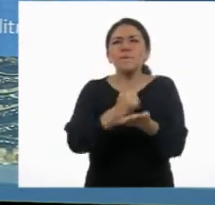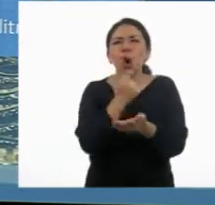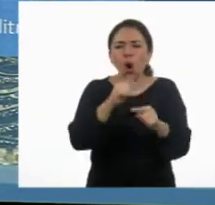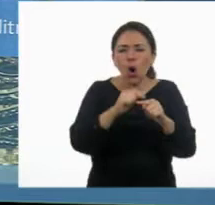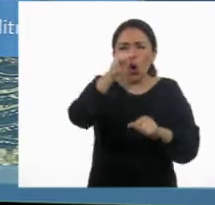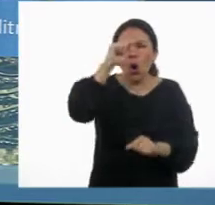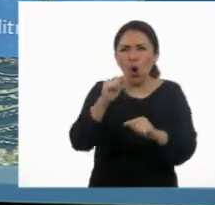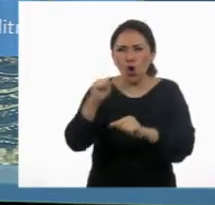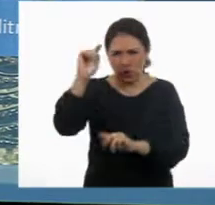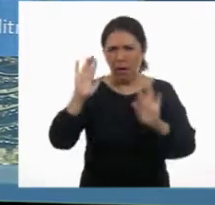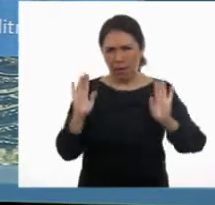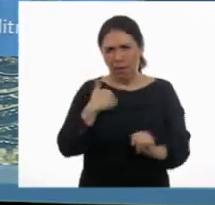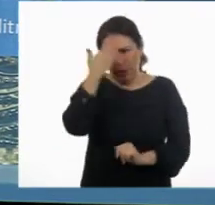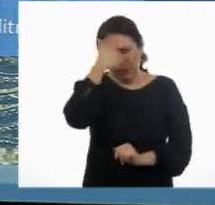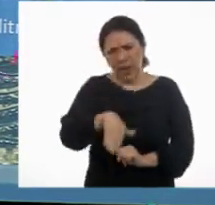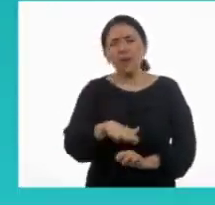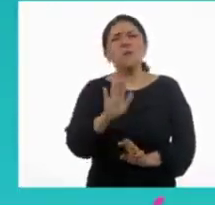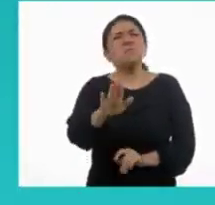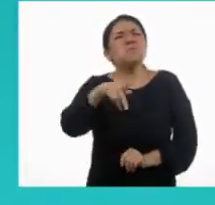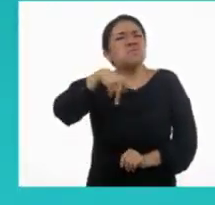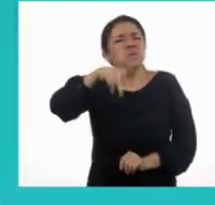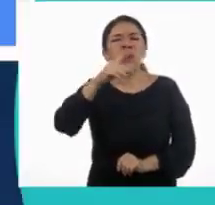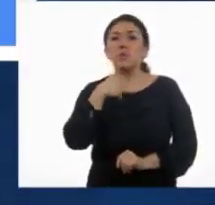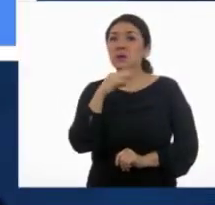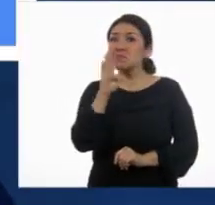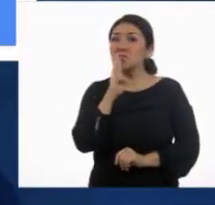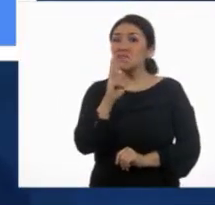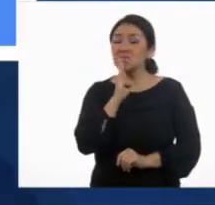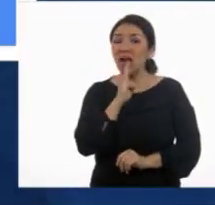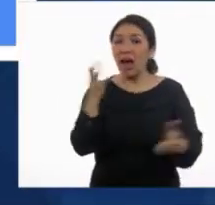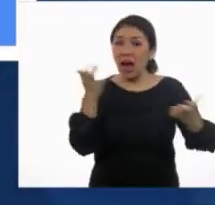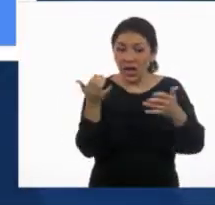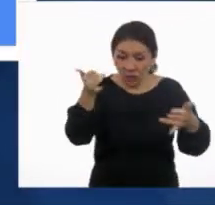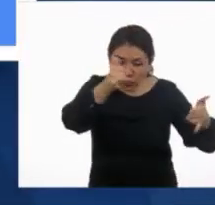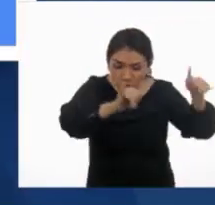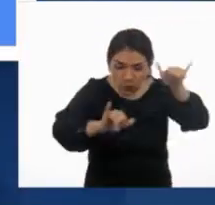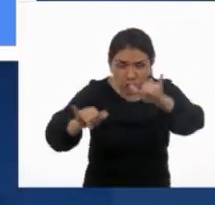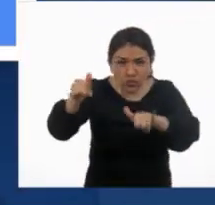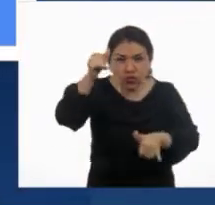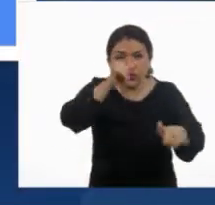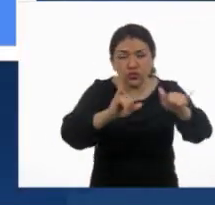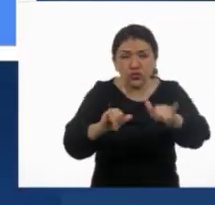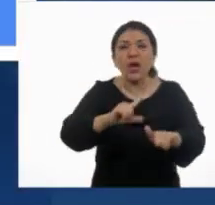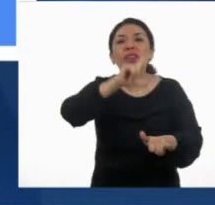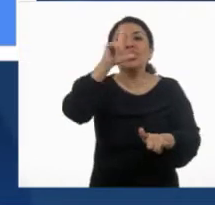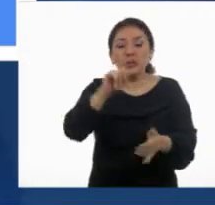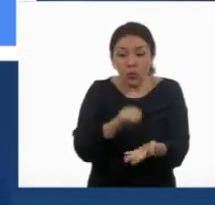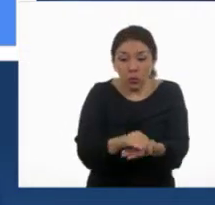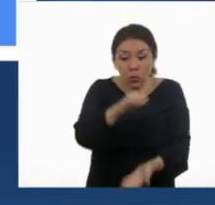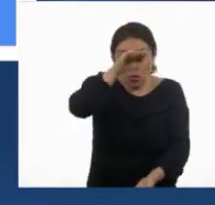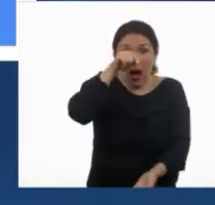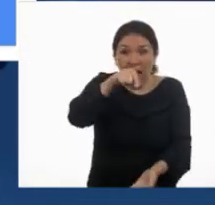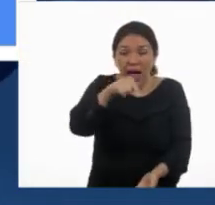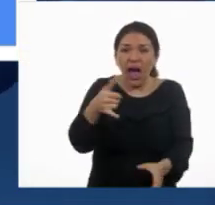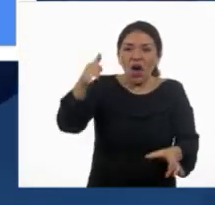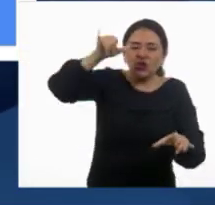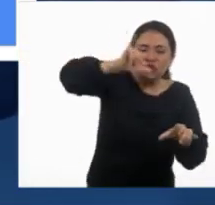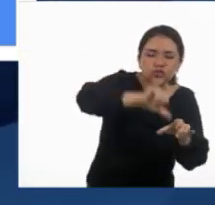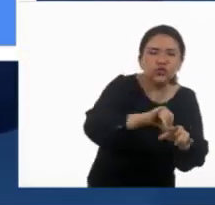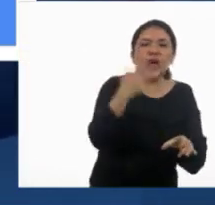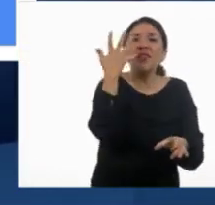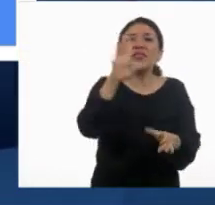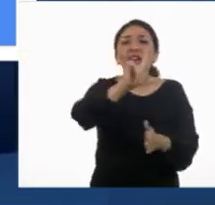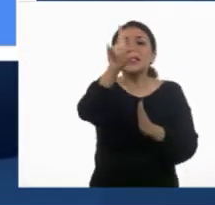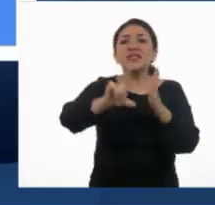botella. Pero mi mamá elabora su producto y llena botes de 10